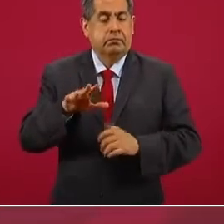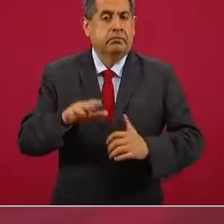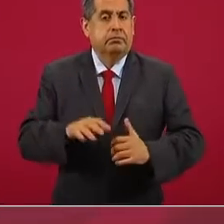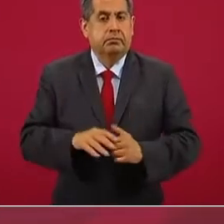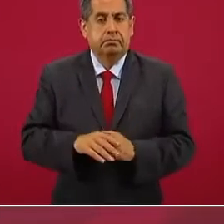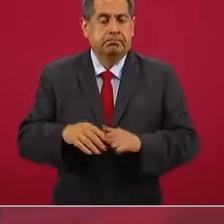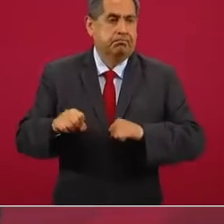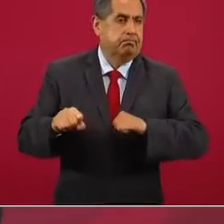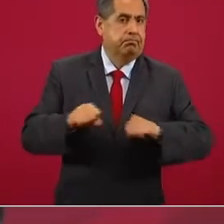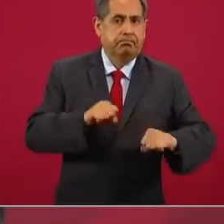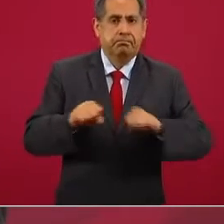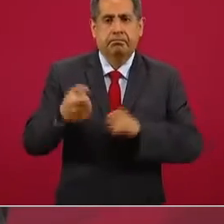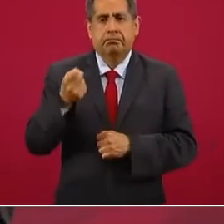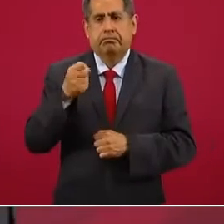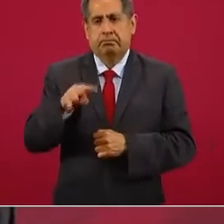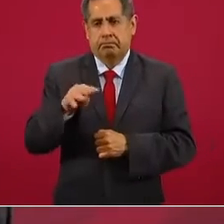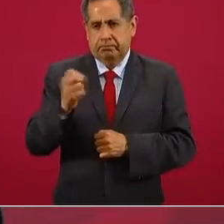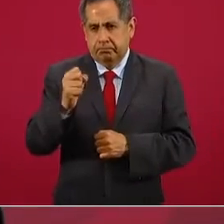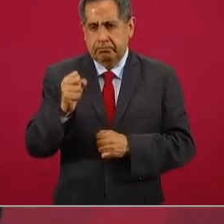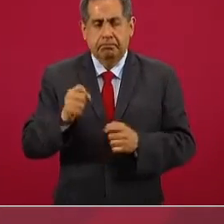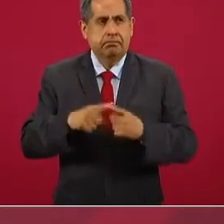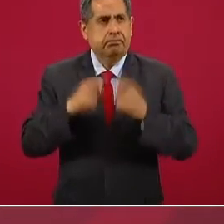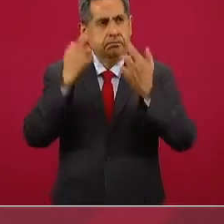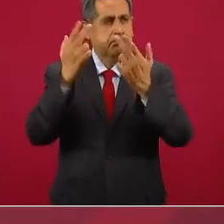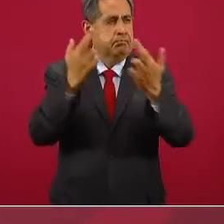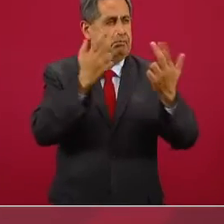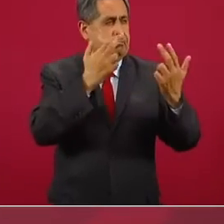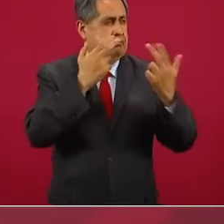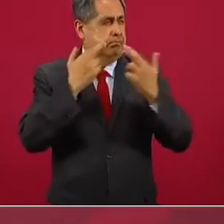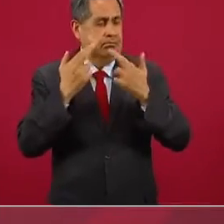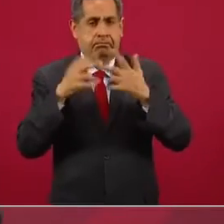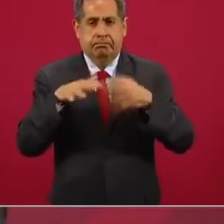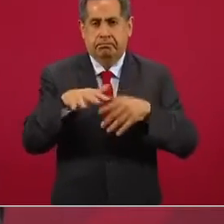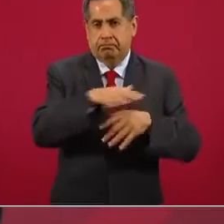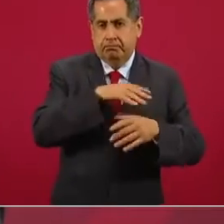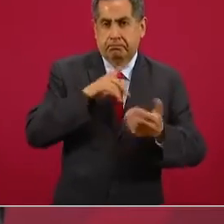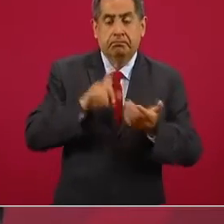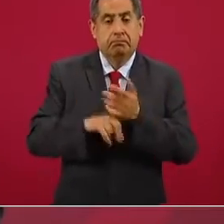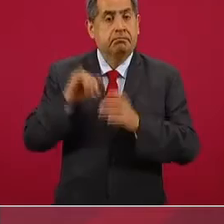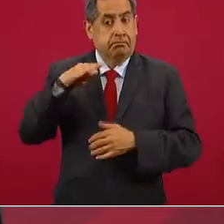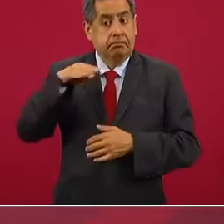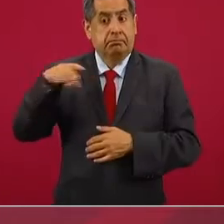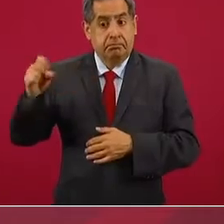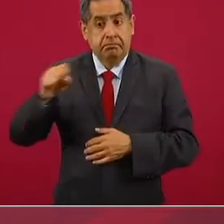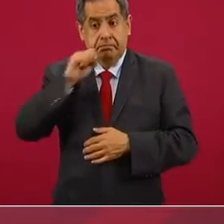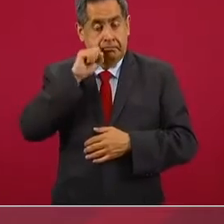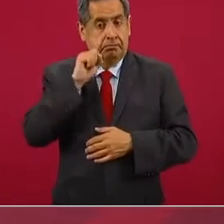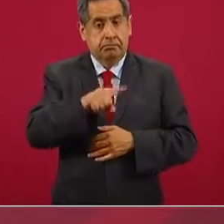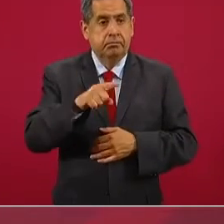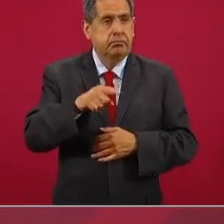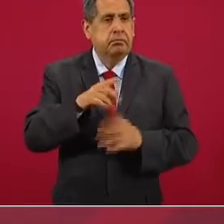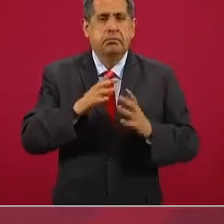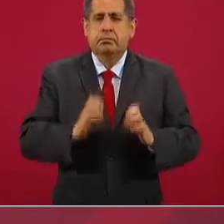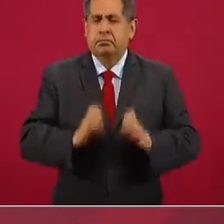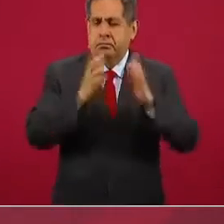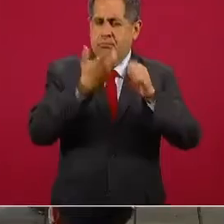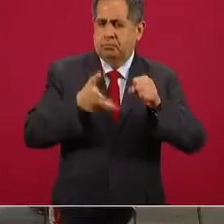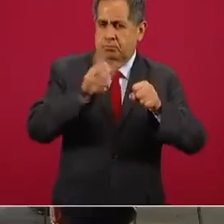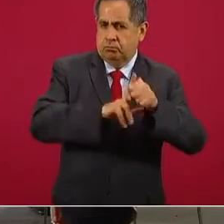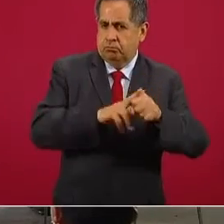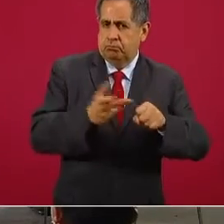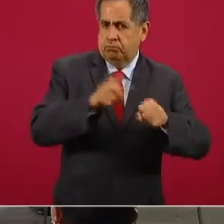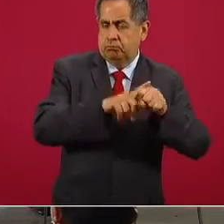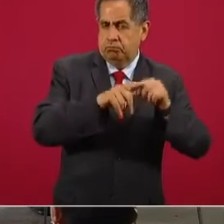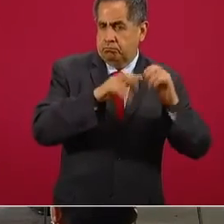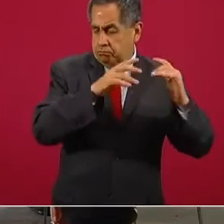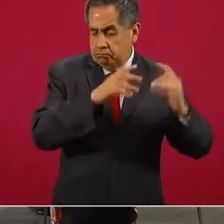1985, del temblor del 19 de septiembre y los daños que ocasionó a instalaciones del Seguro Social en el siglo XXI, sobre todo.